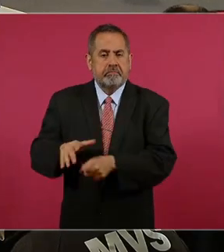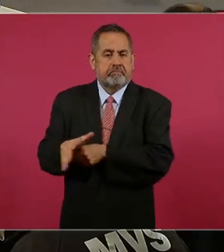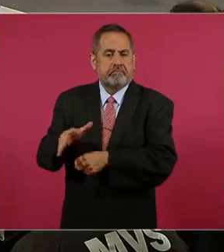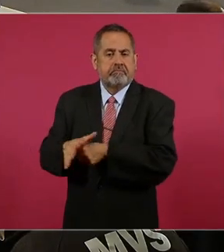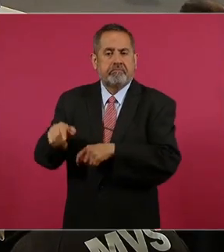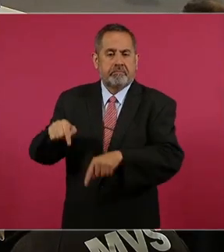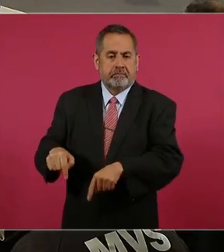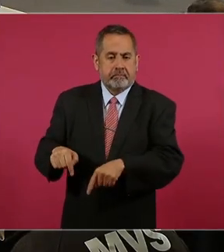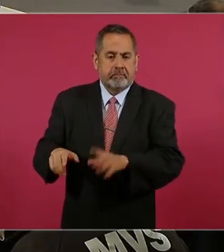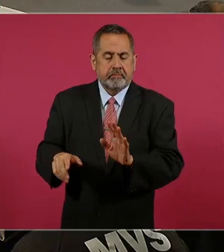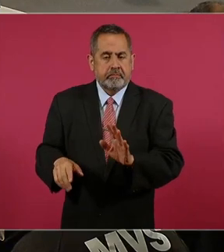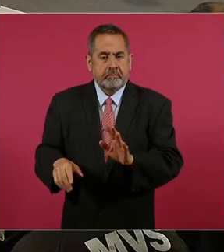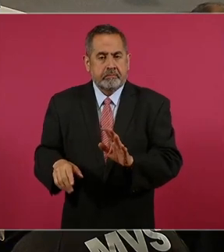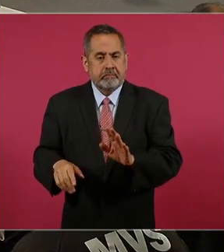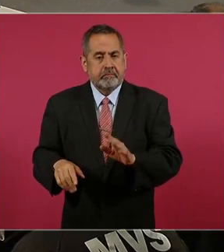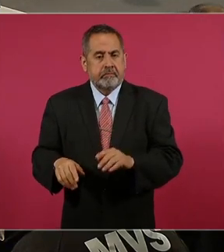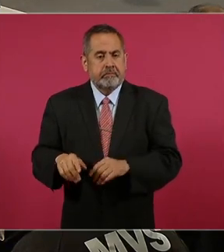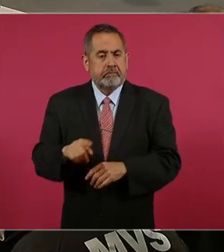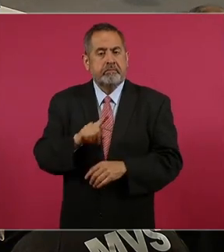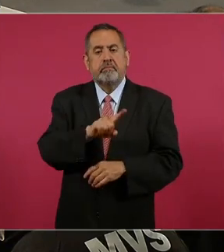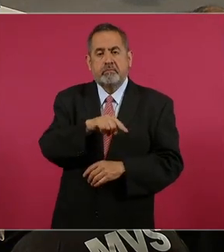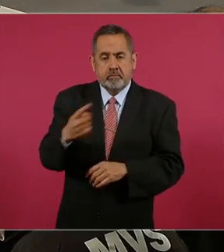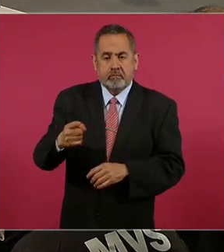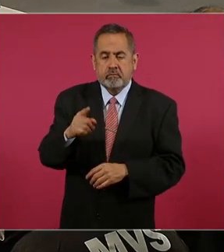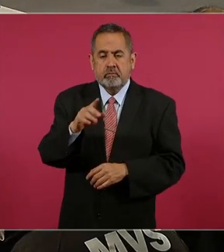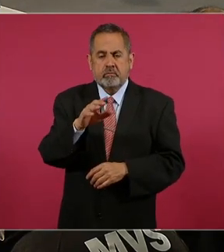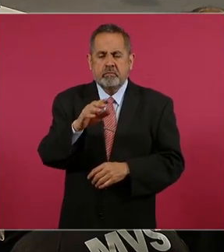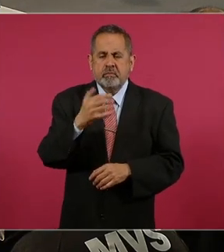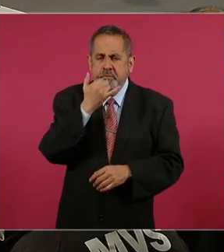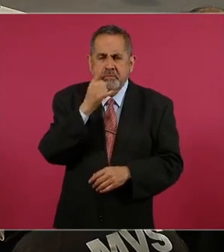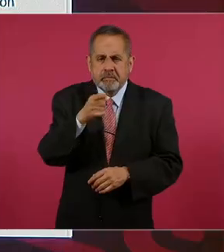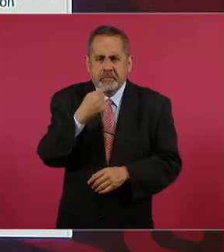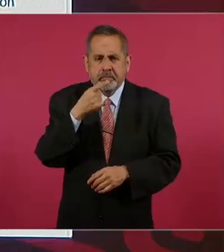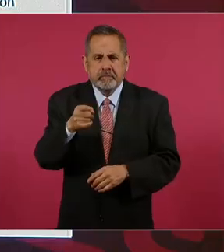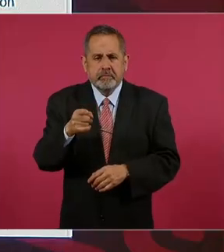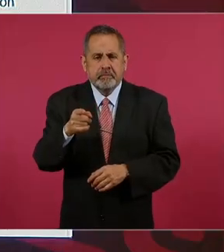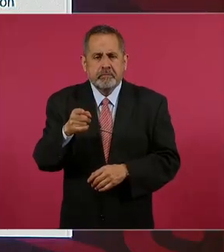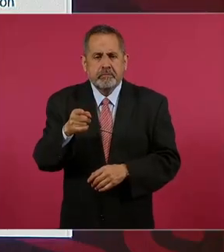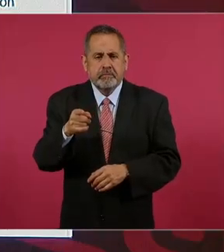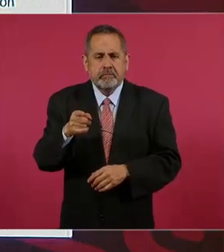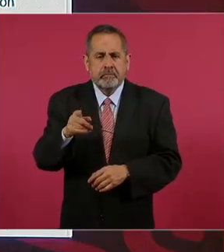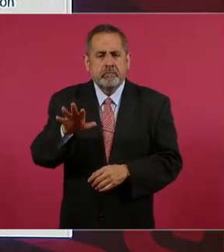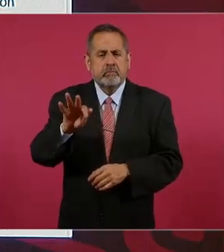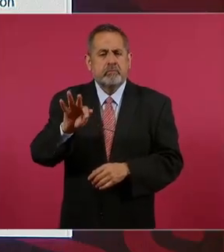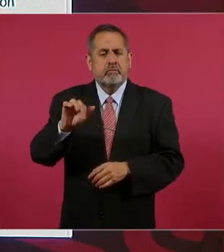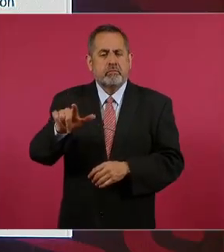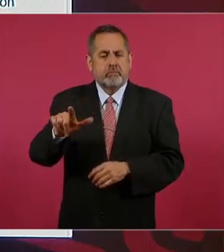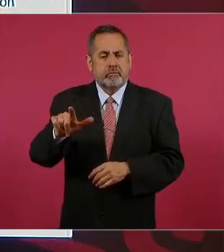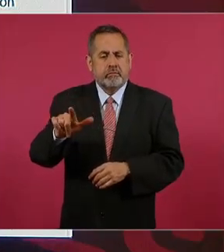Aquí 50, ¿qué? 47.